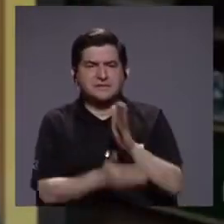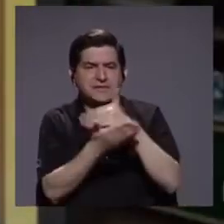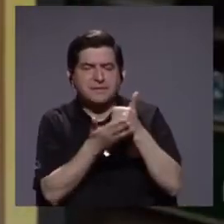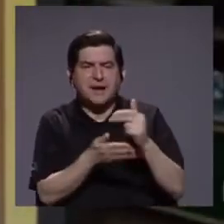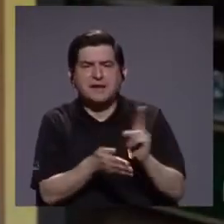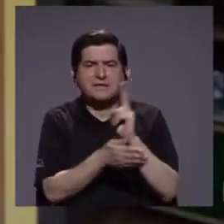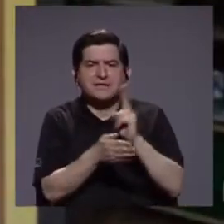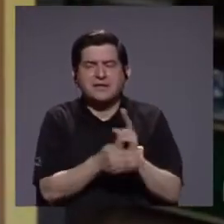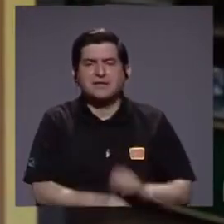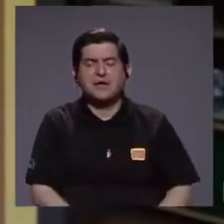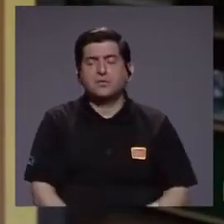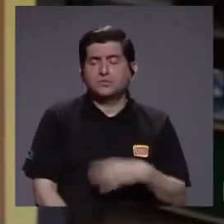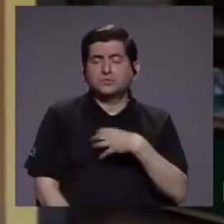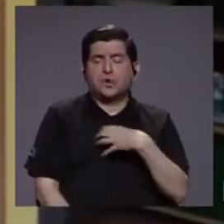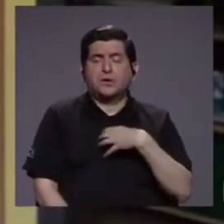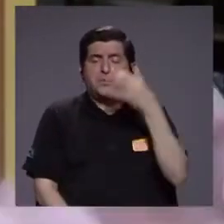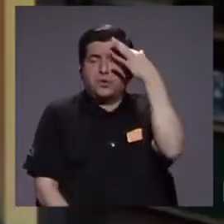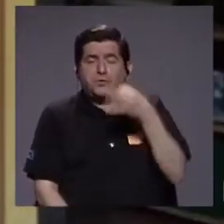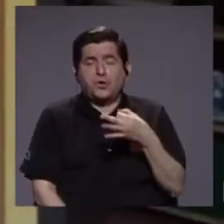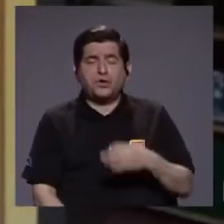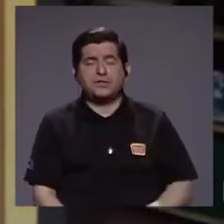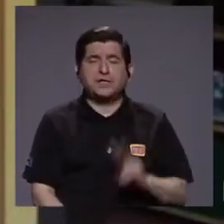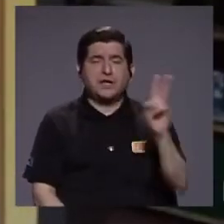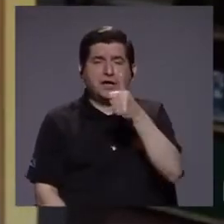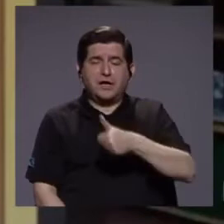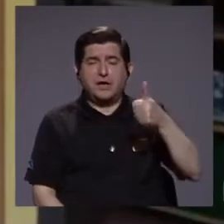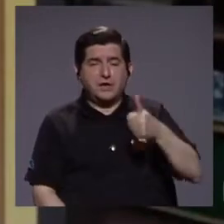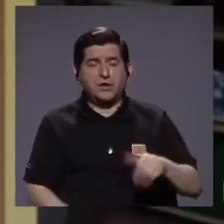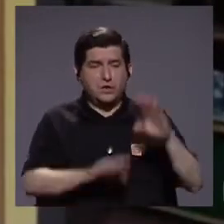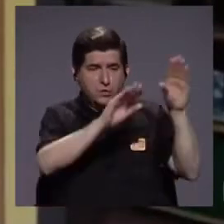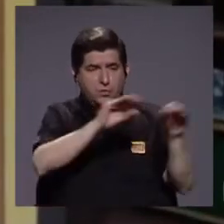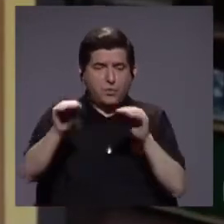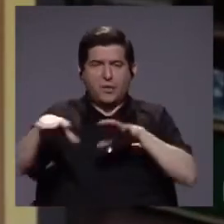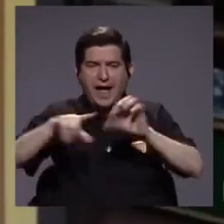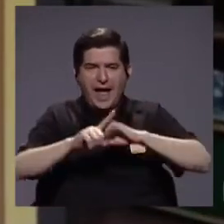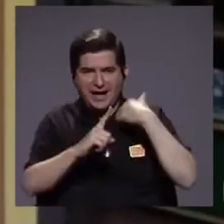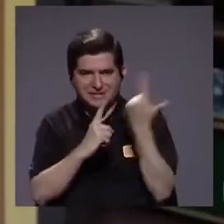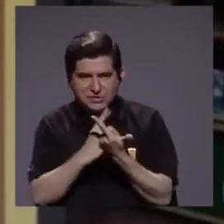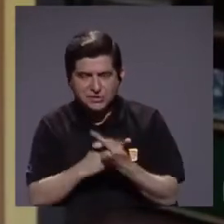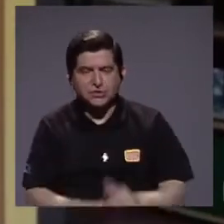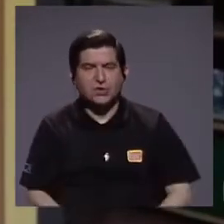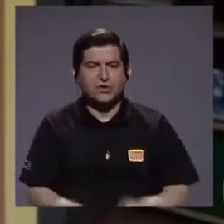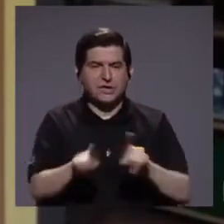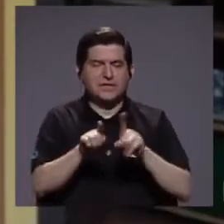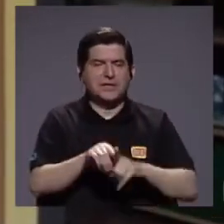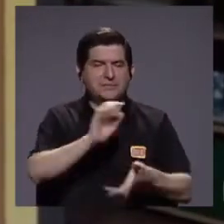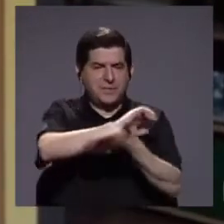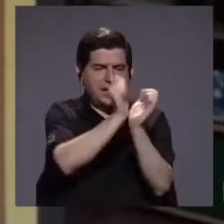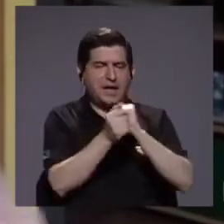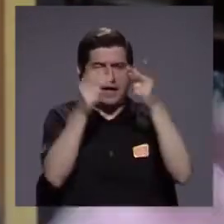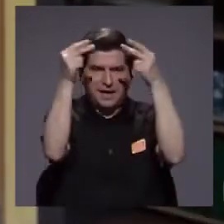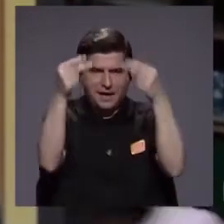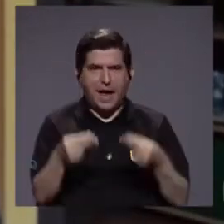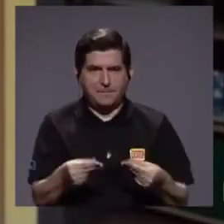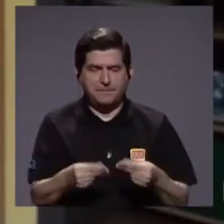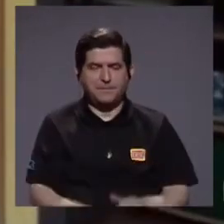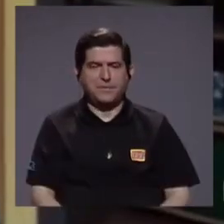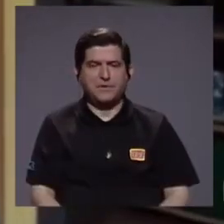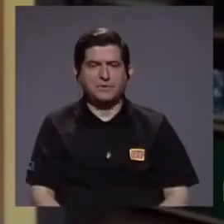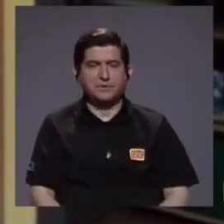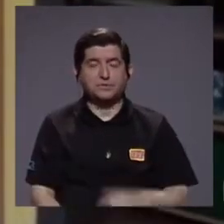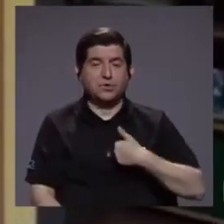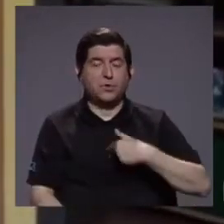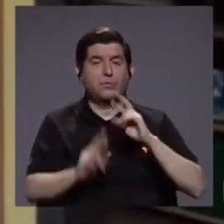uso discrecional de la rectoría, trasladarlos perfectamente a la acción social y también algunas modificaciones presupuestarias, como lo